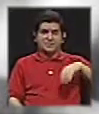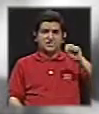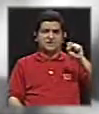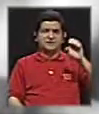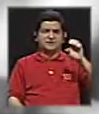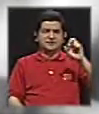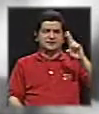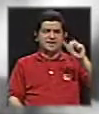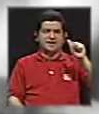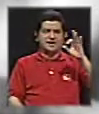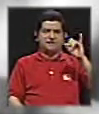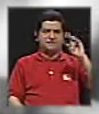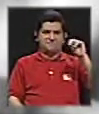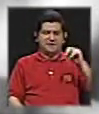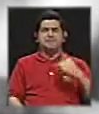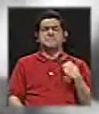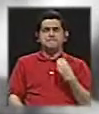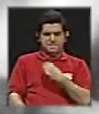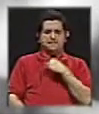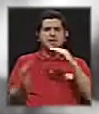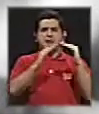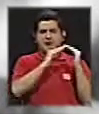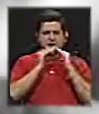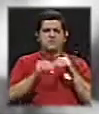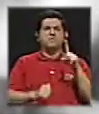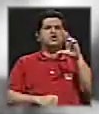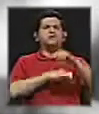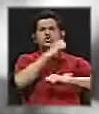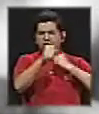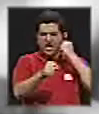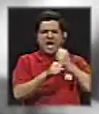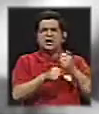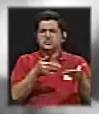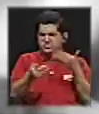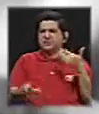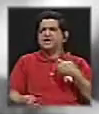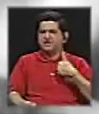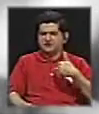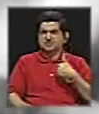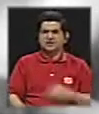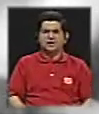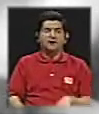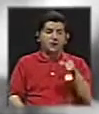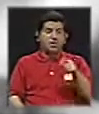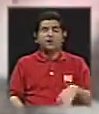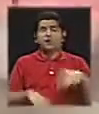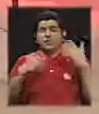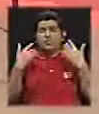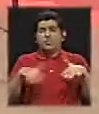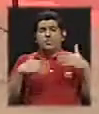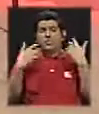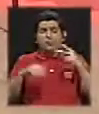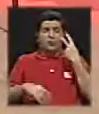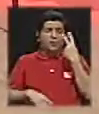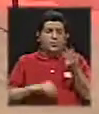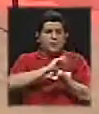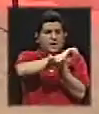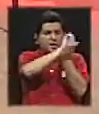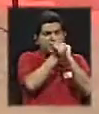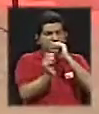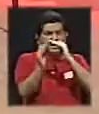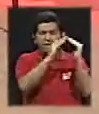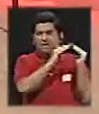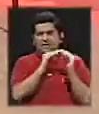miembro de nuestra comunidad. Él tiene cerca de 100 años. Ha visto mucho del cambio de nuestro